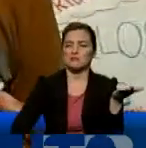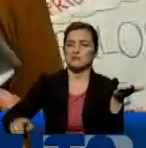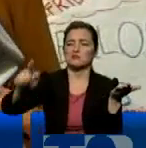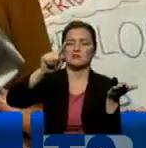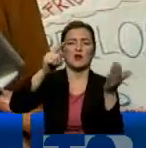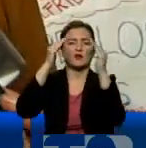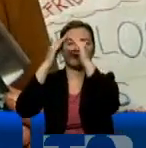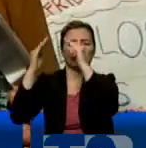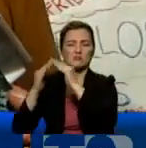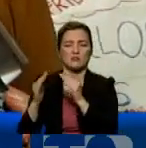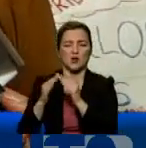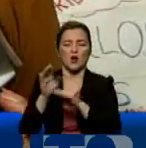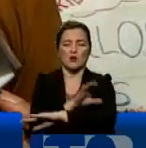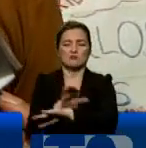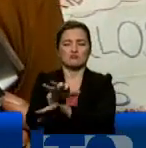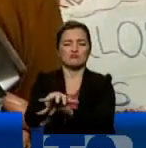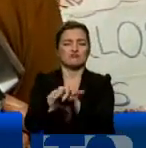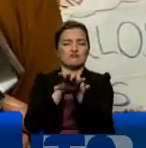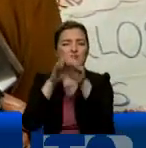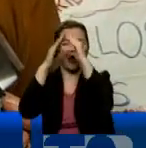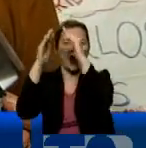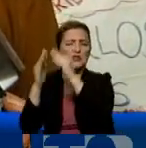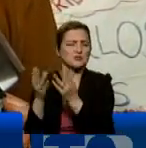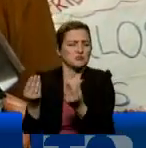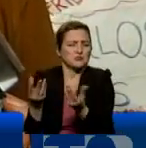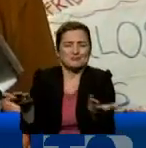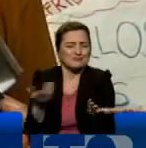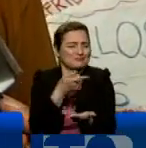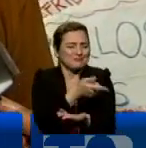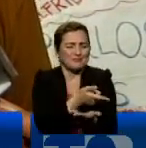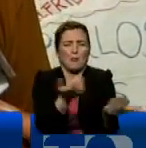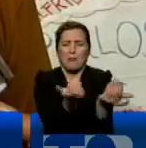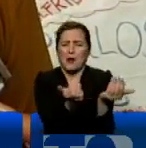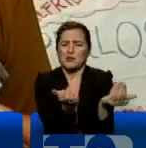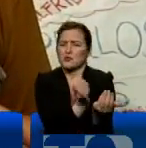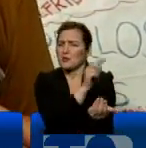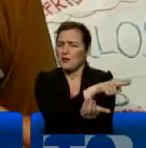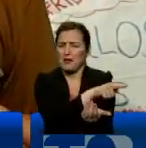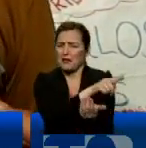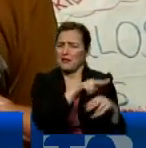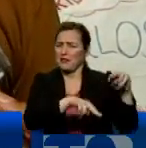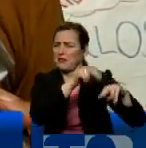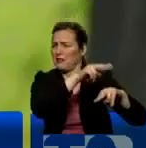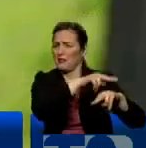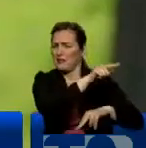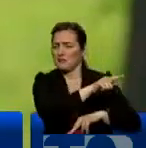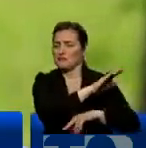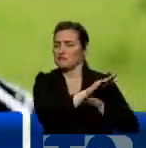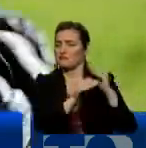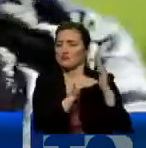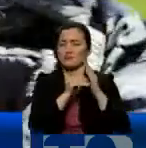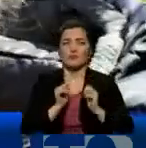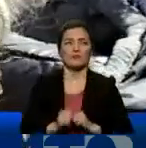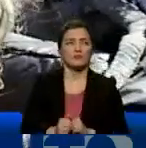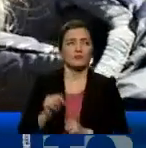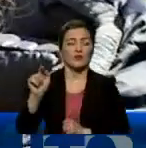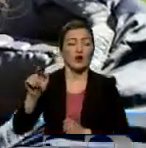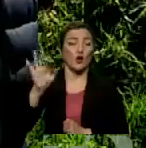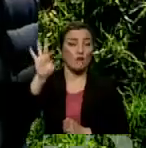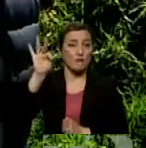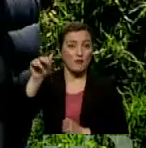población. Es zona agrícola, es zona residencial, y que nos pretendan hacer un basurero, estamos totalmente en contra. Fanny es una